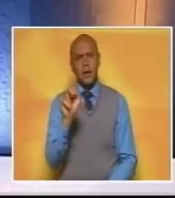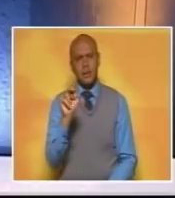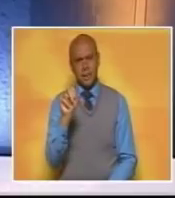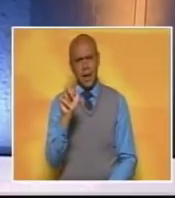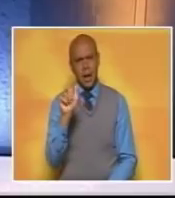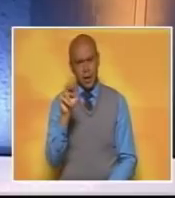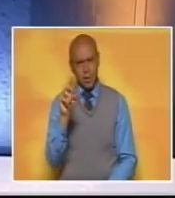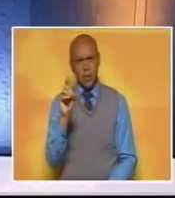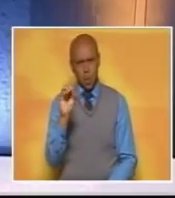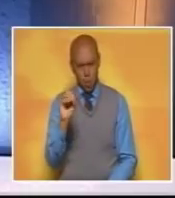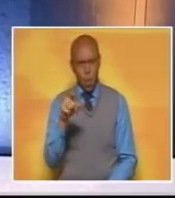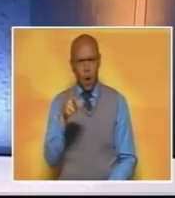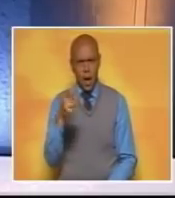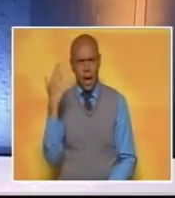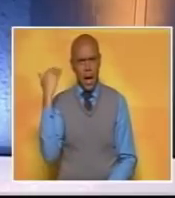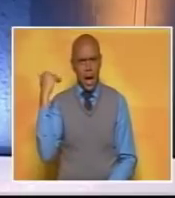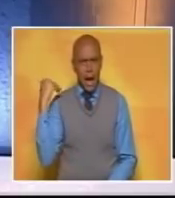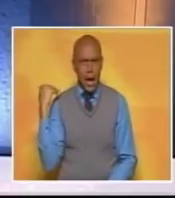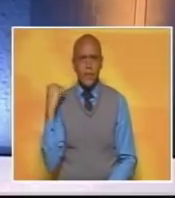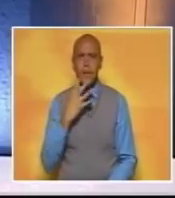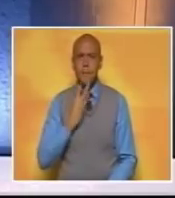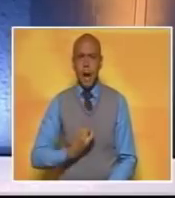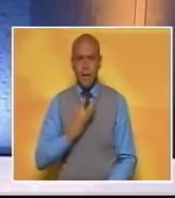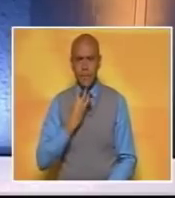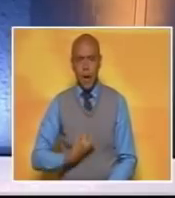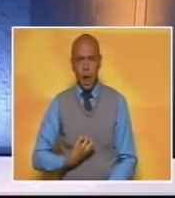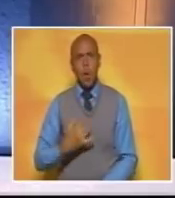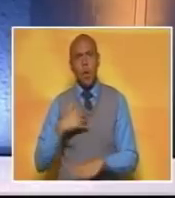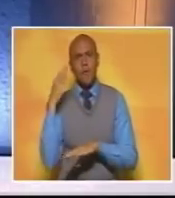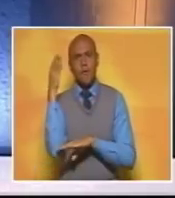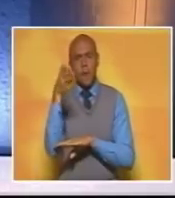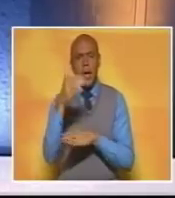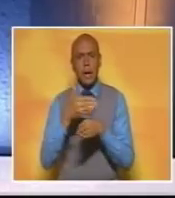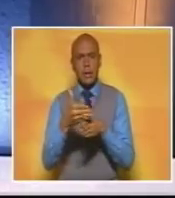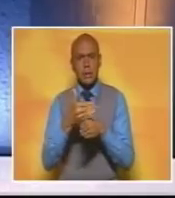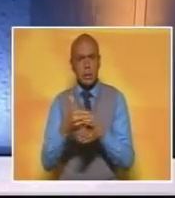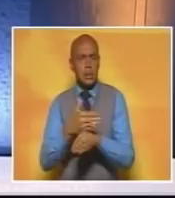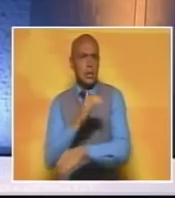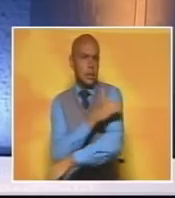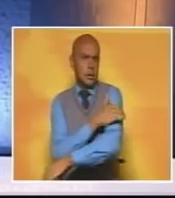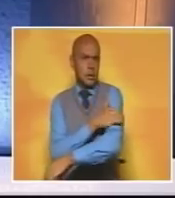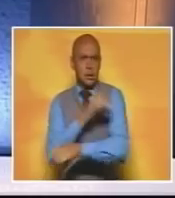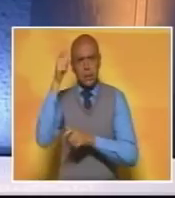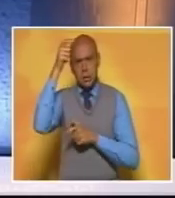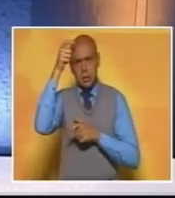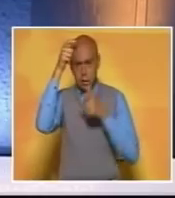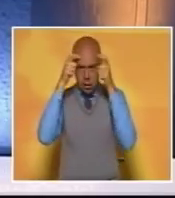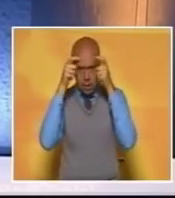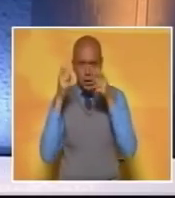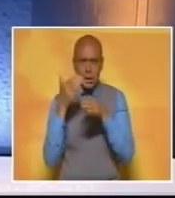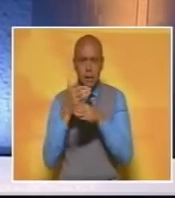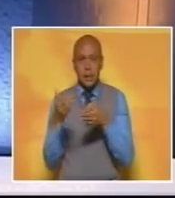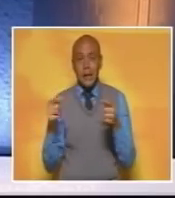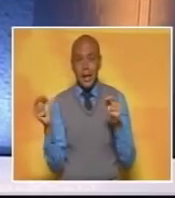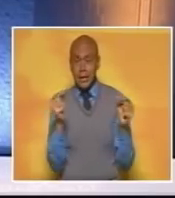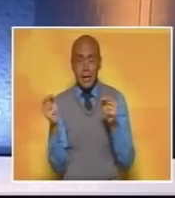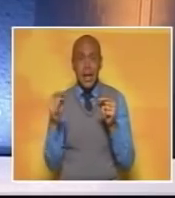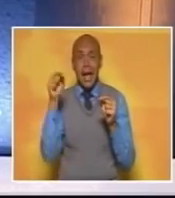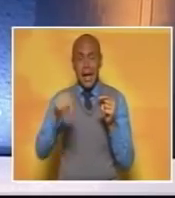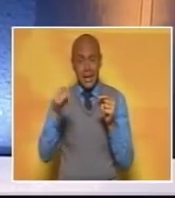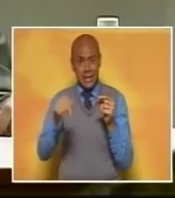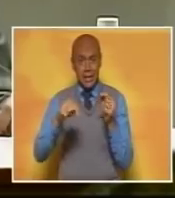de la mesa de negociación en Barbados por la delegación opositora, asegura que mientras no haya equilibrio de poderes no se resolverá la crisis en